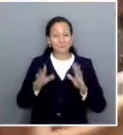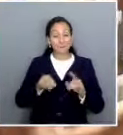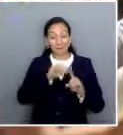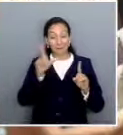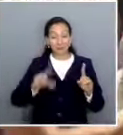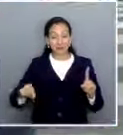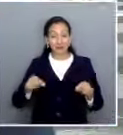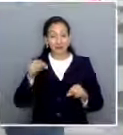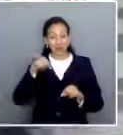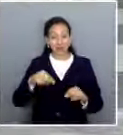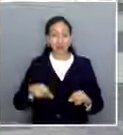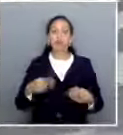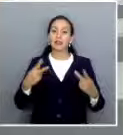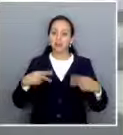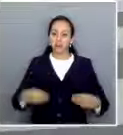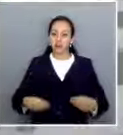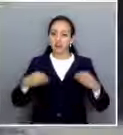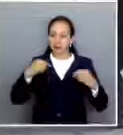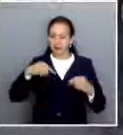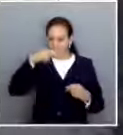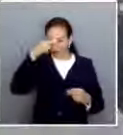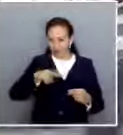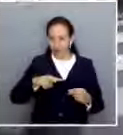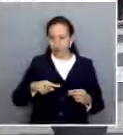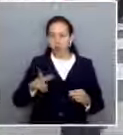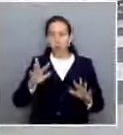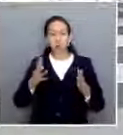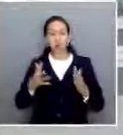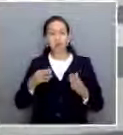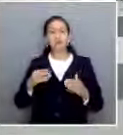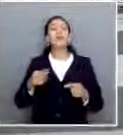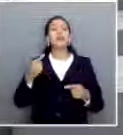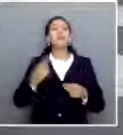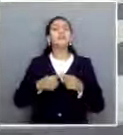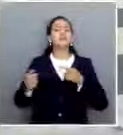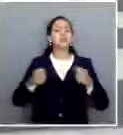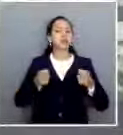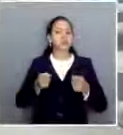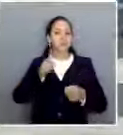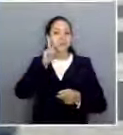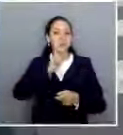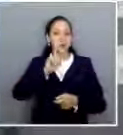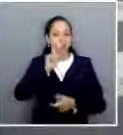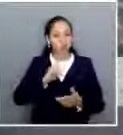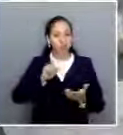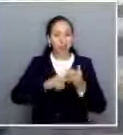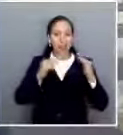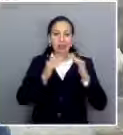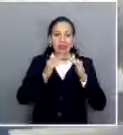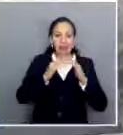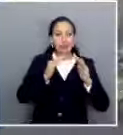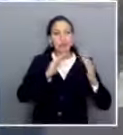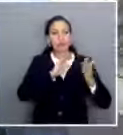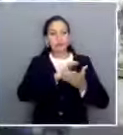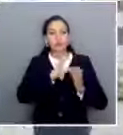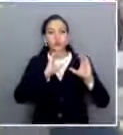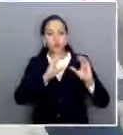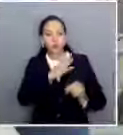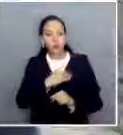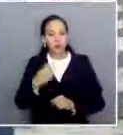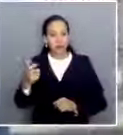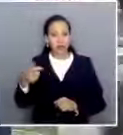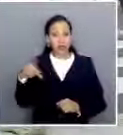del país están encabezados por una mujer, que en muchas de las ocasiones no recibe ningún